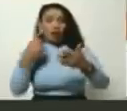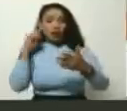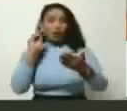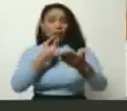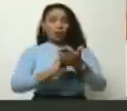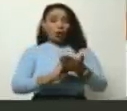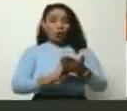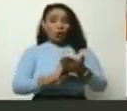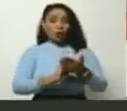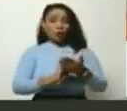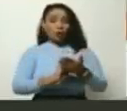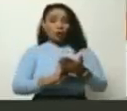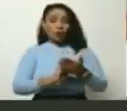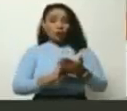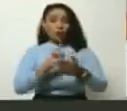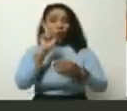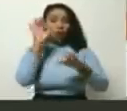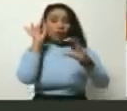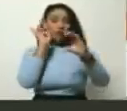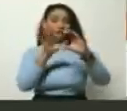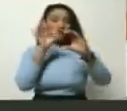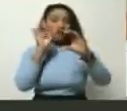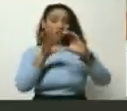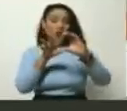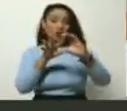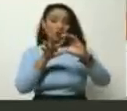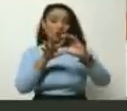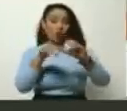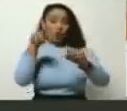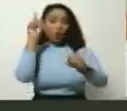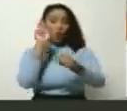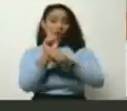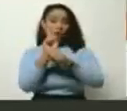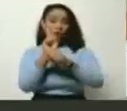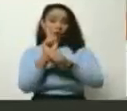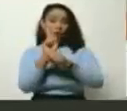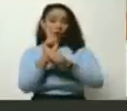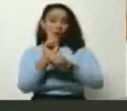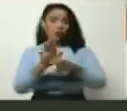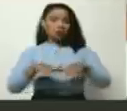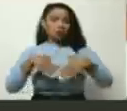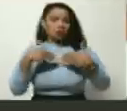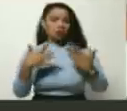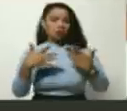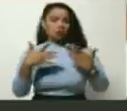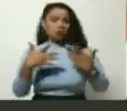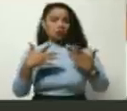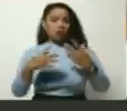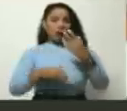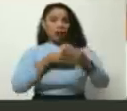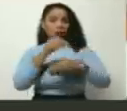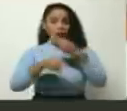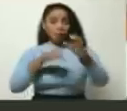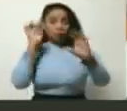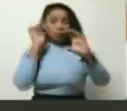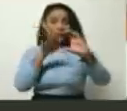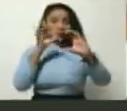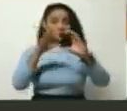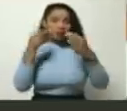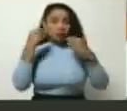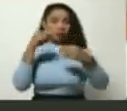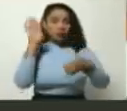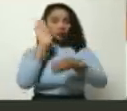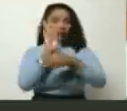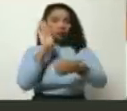e implementación de un fondo fiduciario único, el cual se denominaría Fondo para la